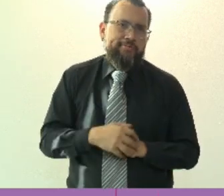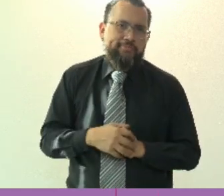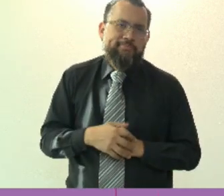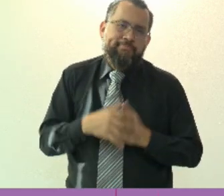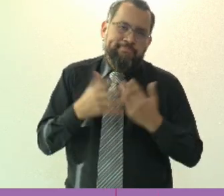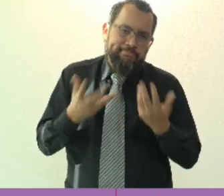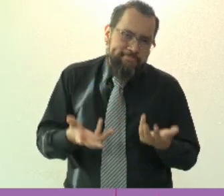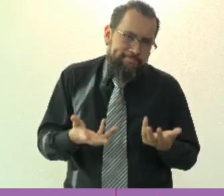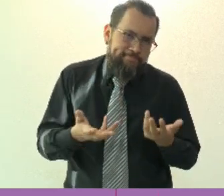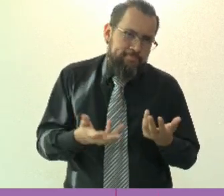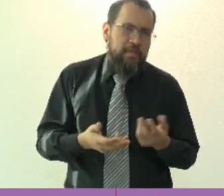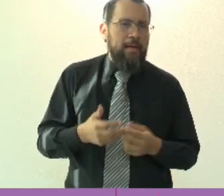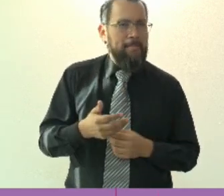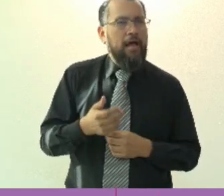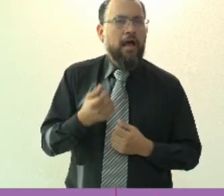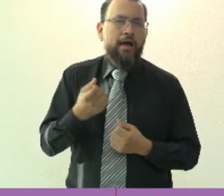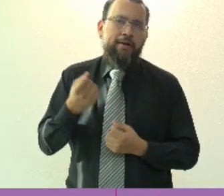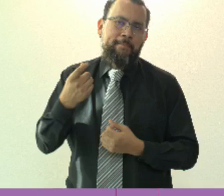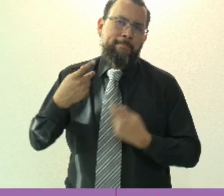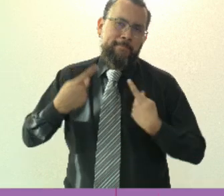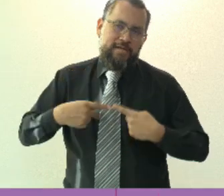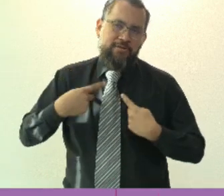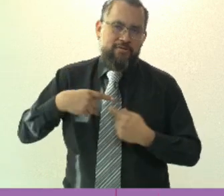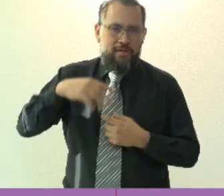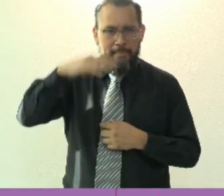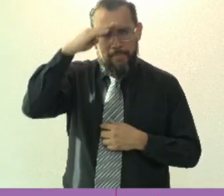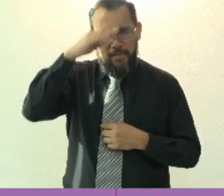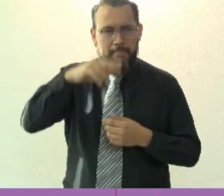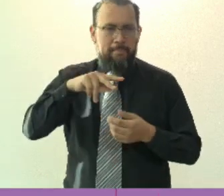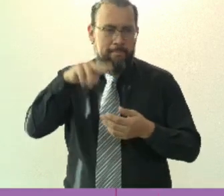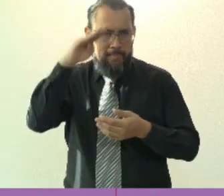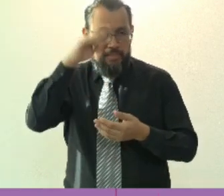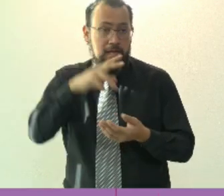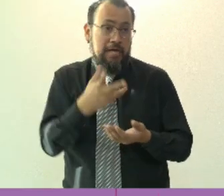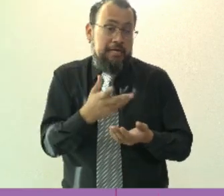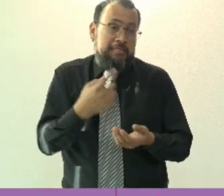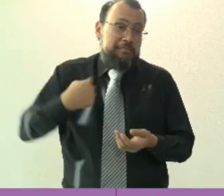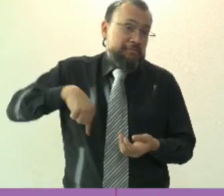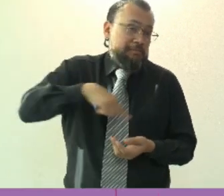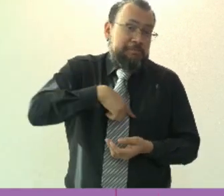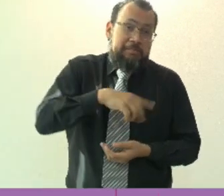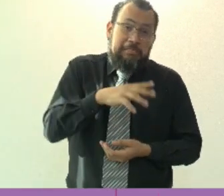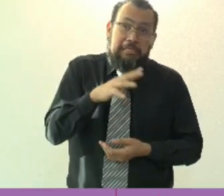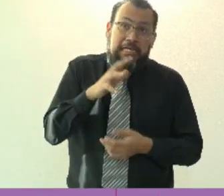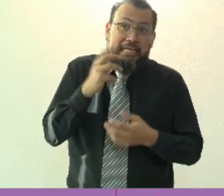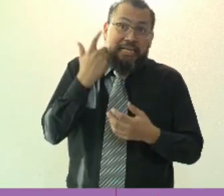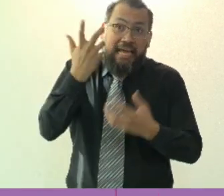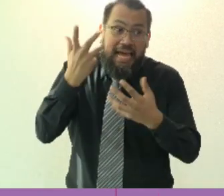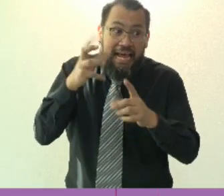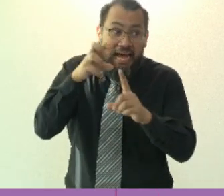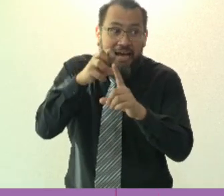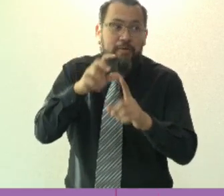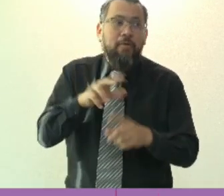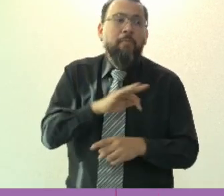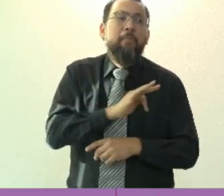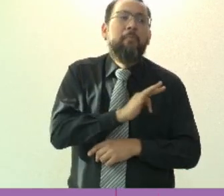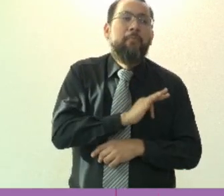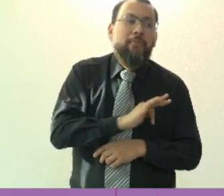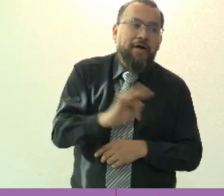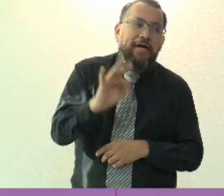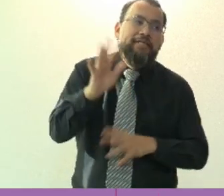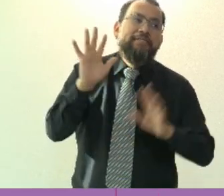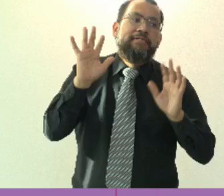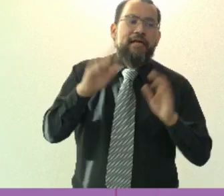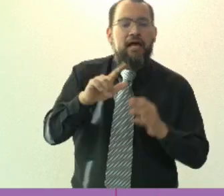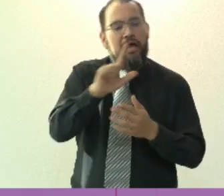como bien mencionó algún pensador mexicano, un uno no es lo que quiere, sino lo que puede ser, pues salió así. Primero se dejaron